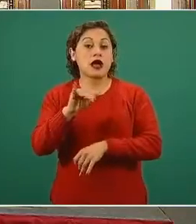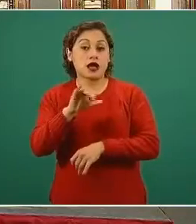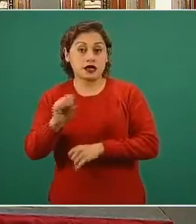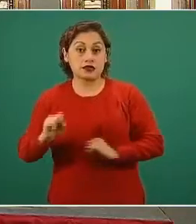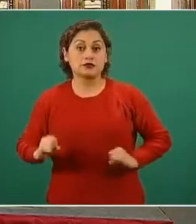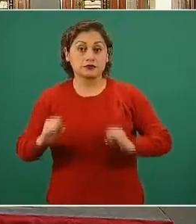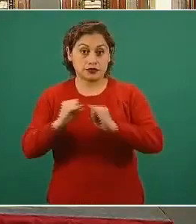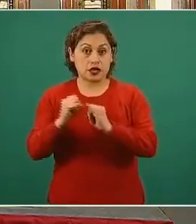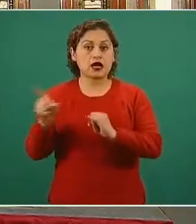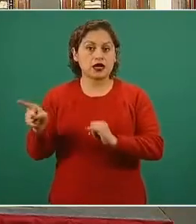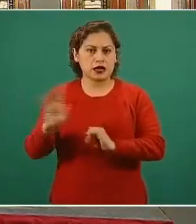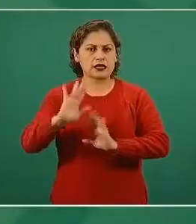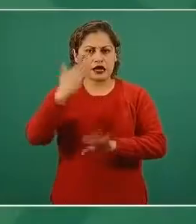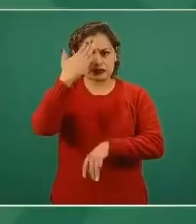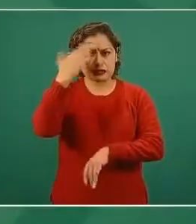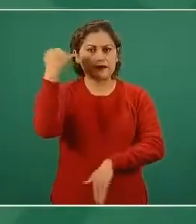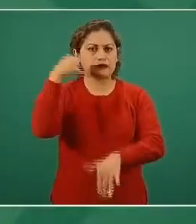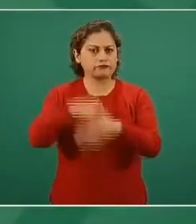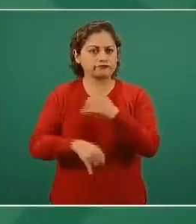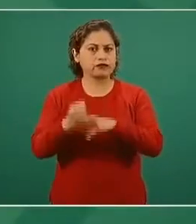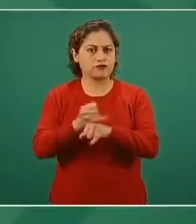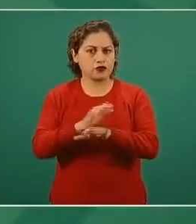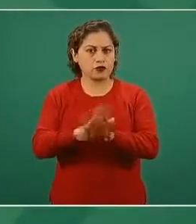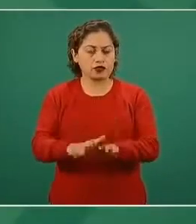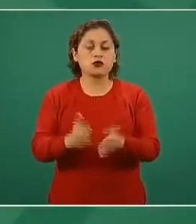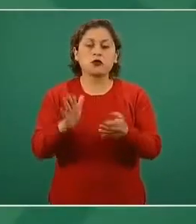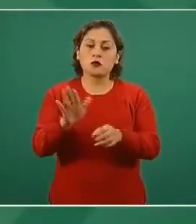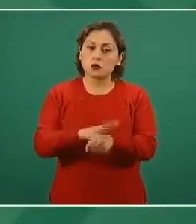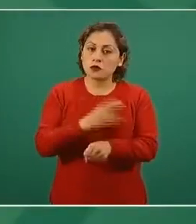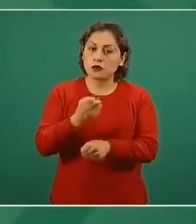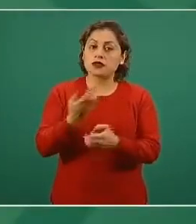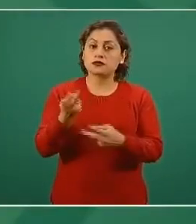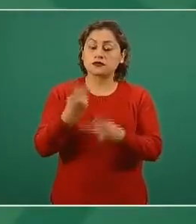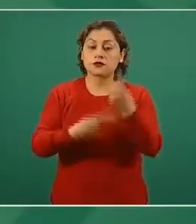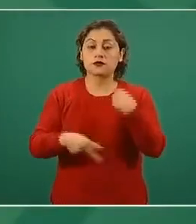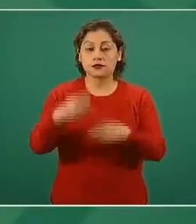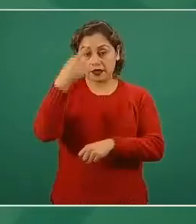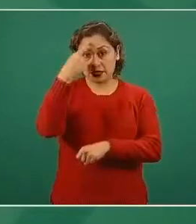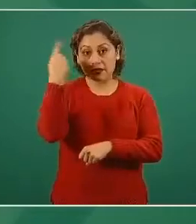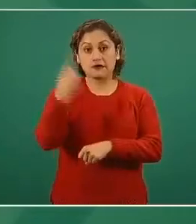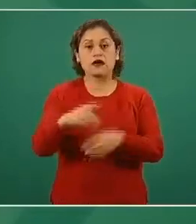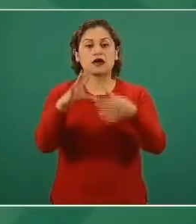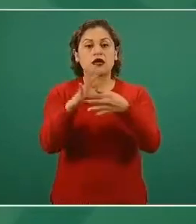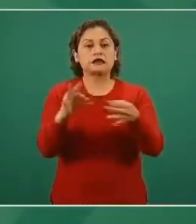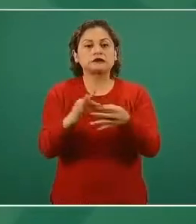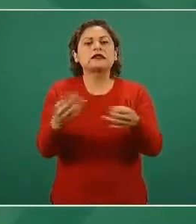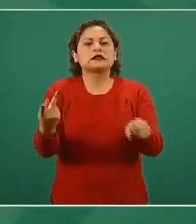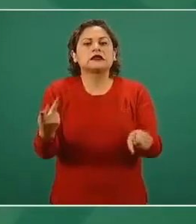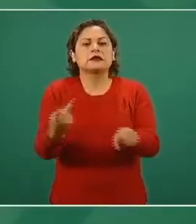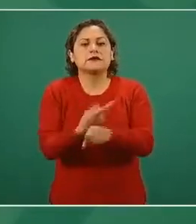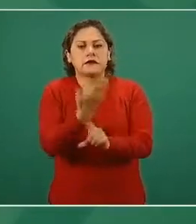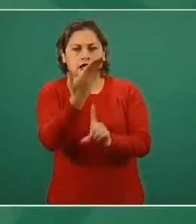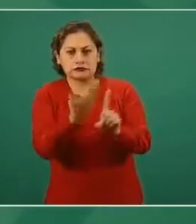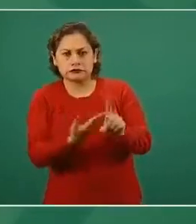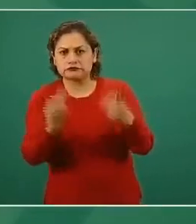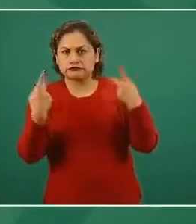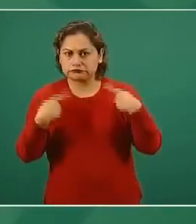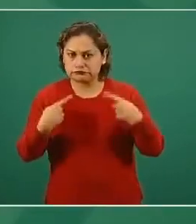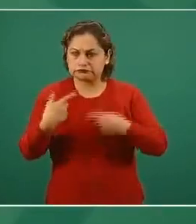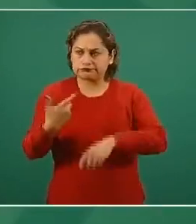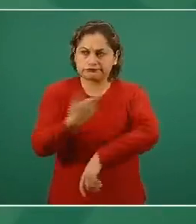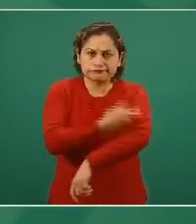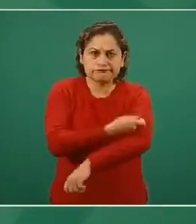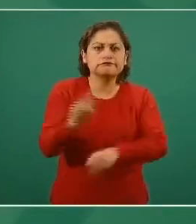actualmente en el IMSS, nos dará una descripción del caso y también un poco el cómo se